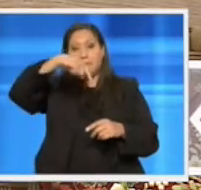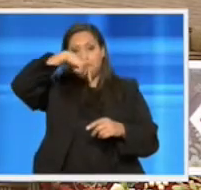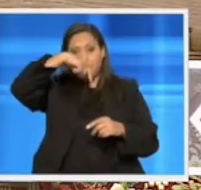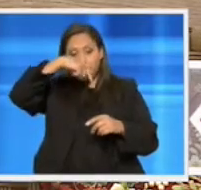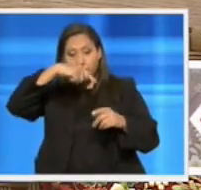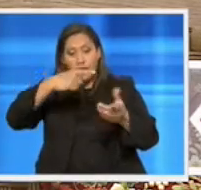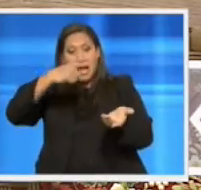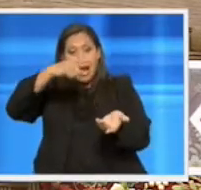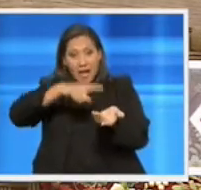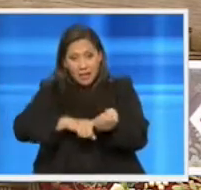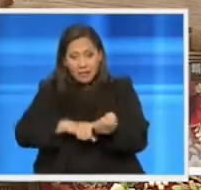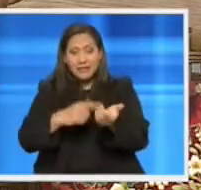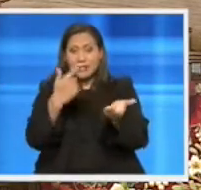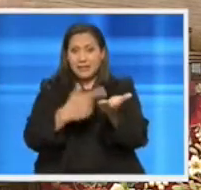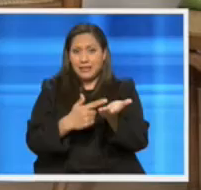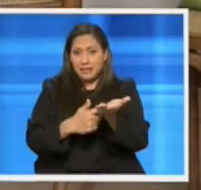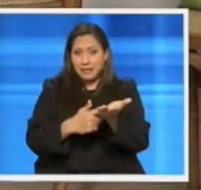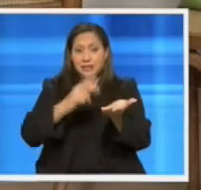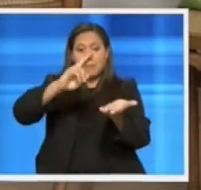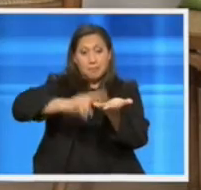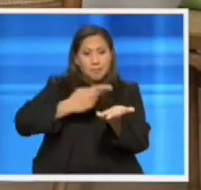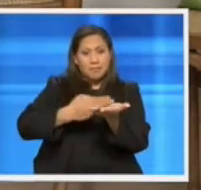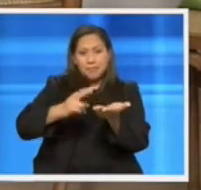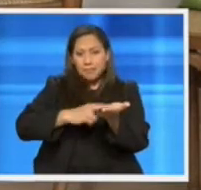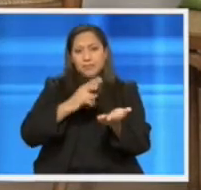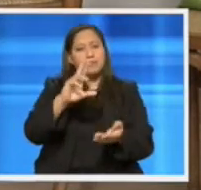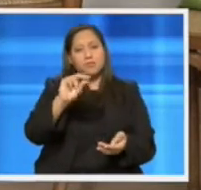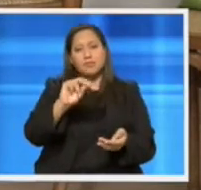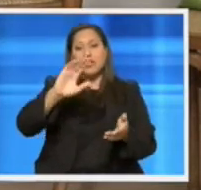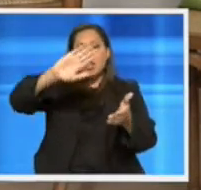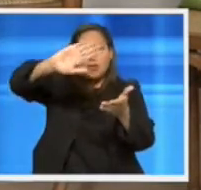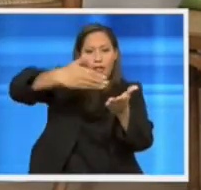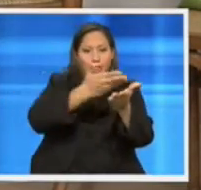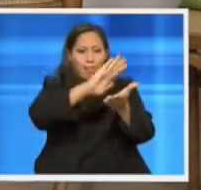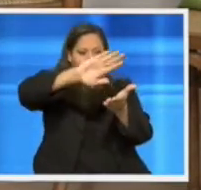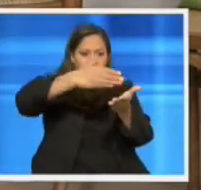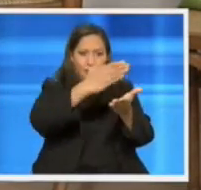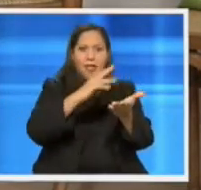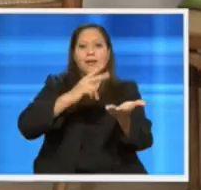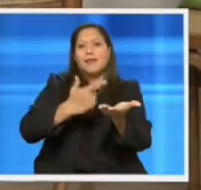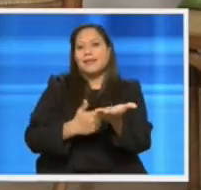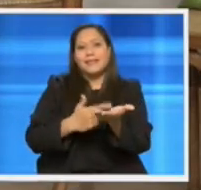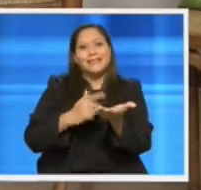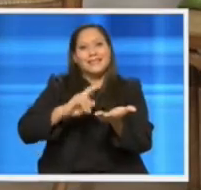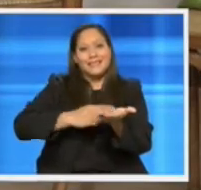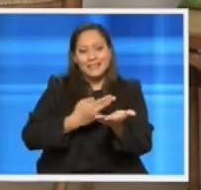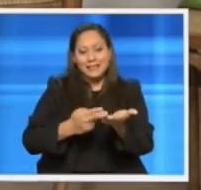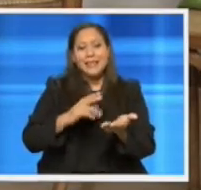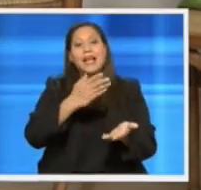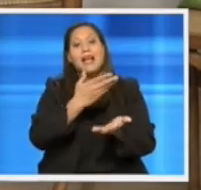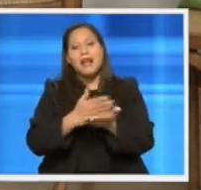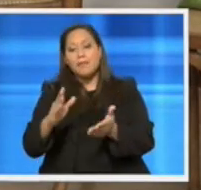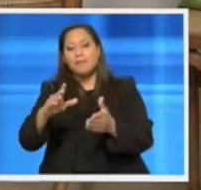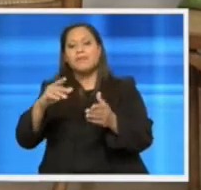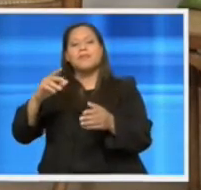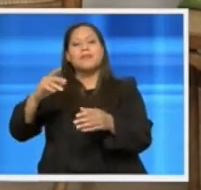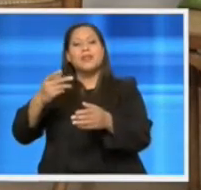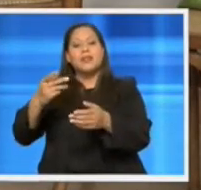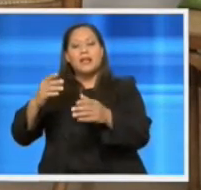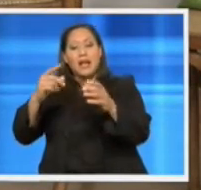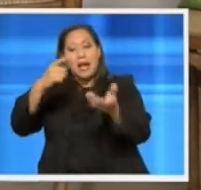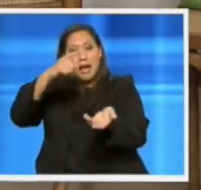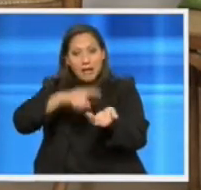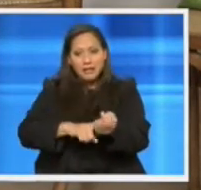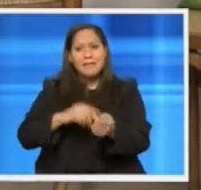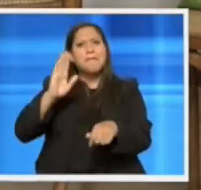Sí. lo llenes de grasa, de mantequilla, porque nos encanta pasarlo en Sí, grasa. sí, sí. Y aparte el gravy lo hacemos con más mantequilla. Claro.